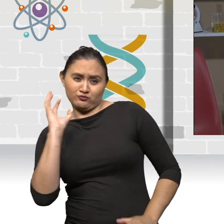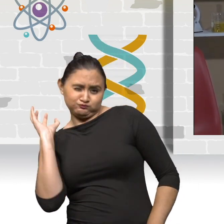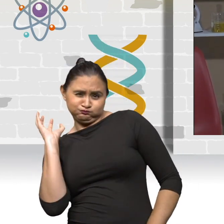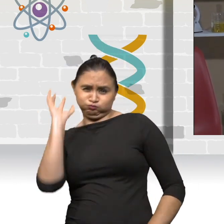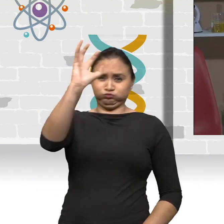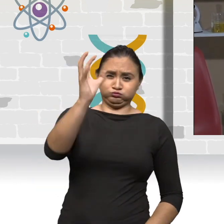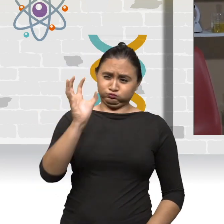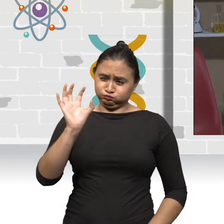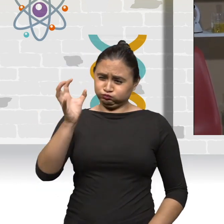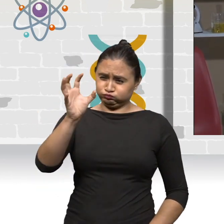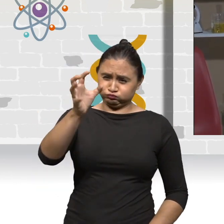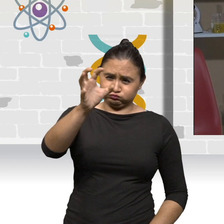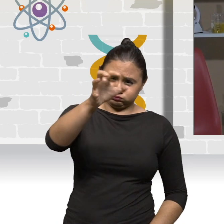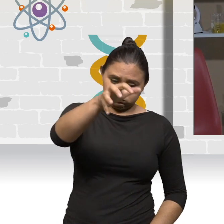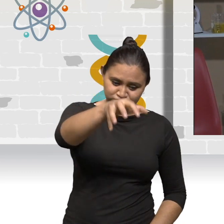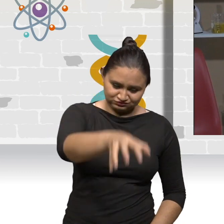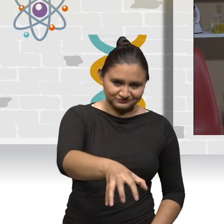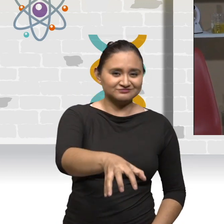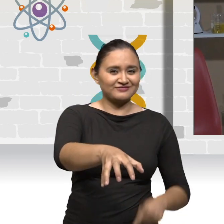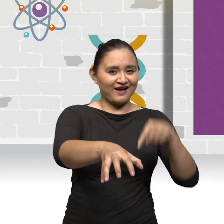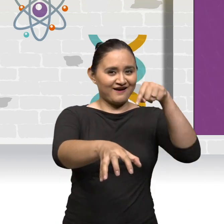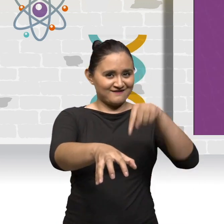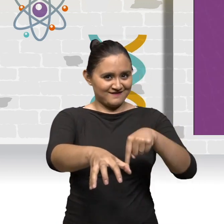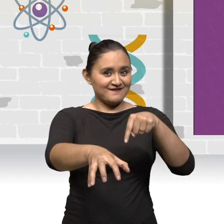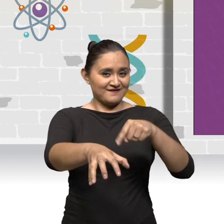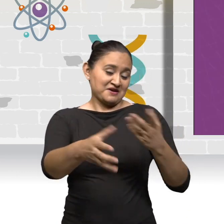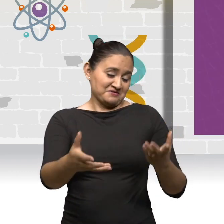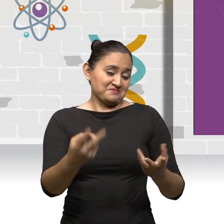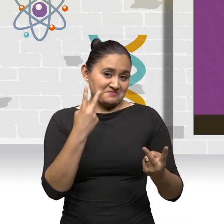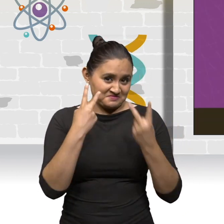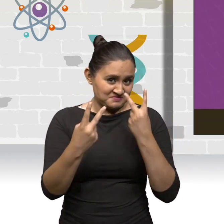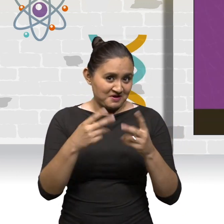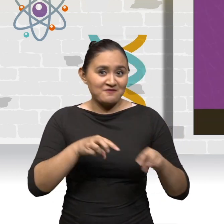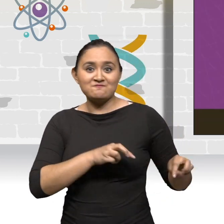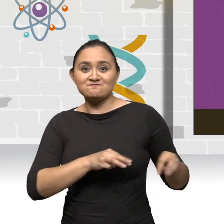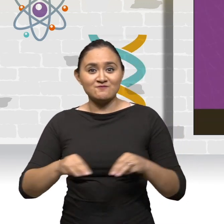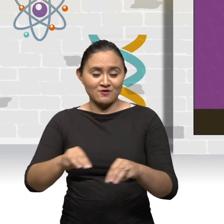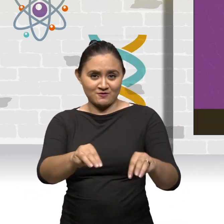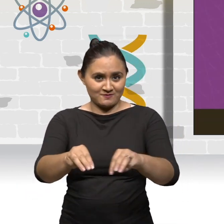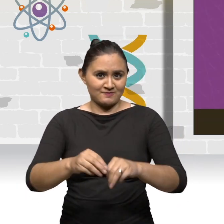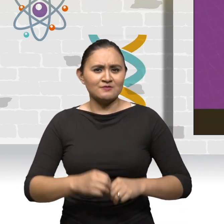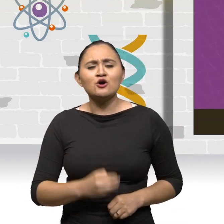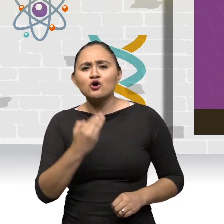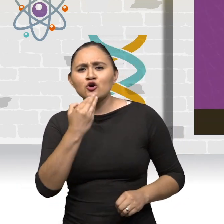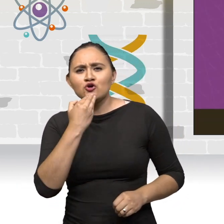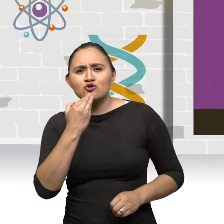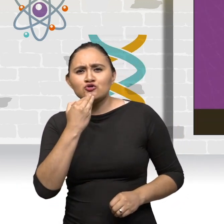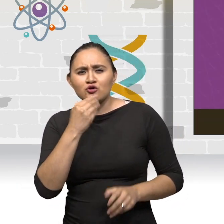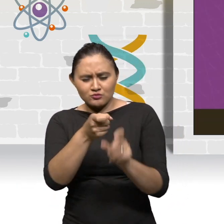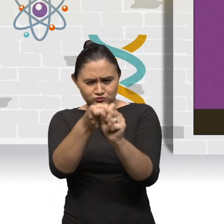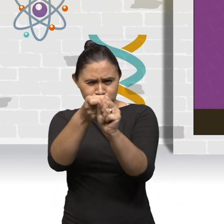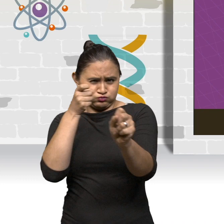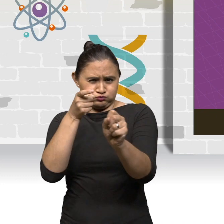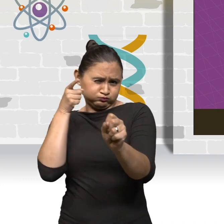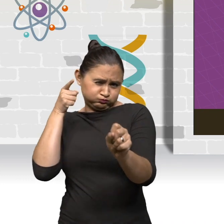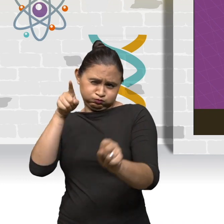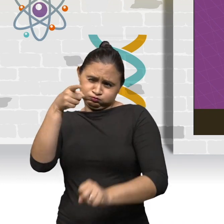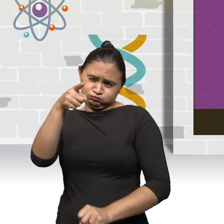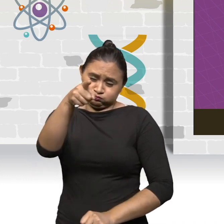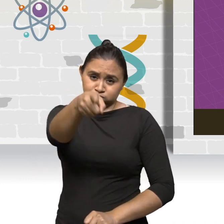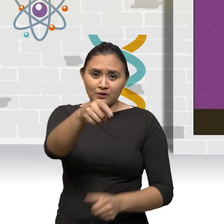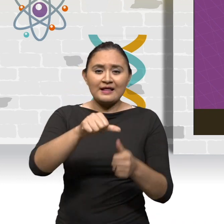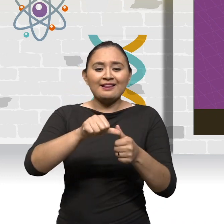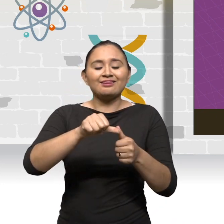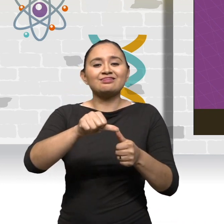hemos observado el movimiento curvo hacia el suelo. Una de las características más importantes que nos interesa del lanzamiento de